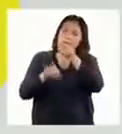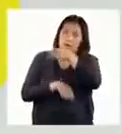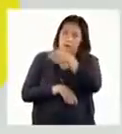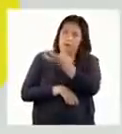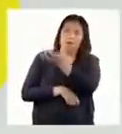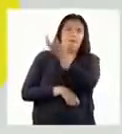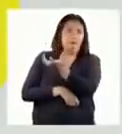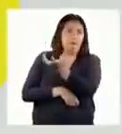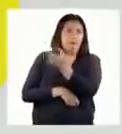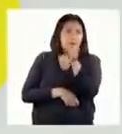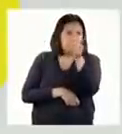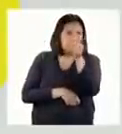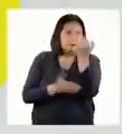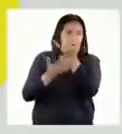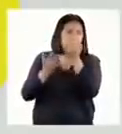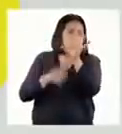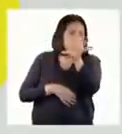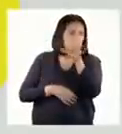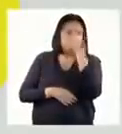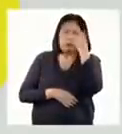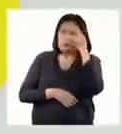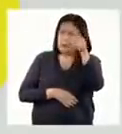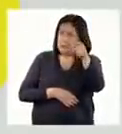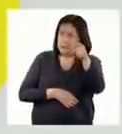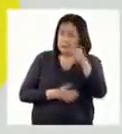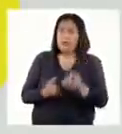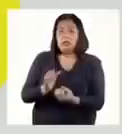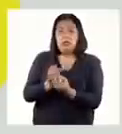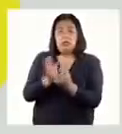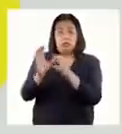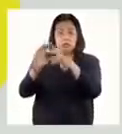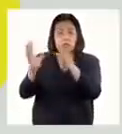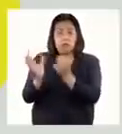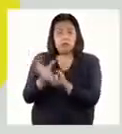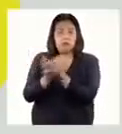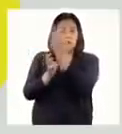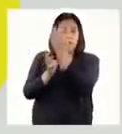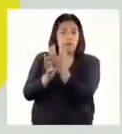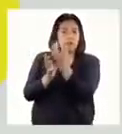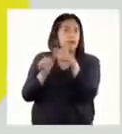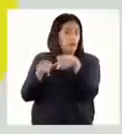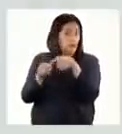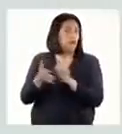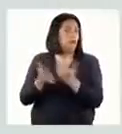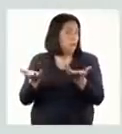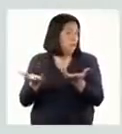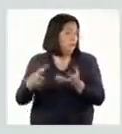imagen. ¿Tú considerarías que esta maceta es un ecosistema?